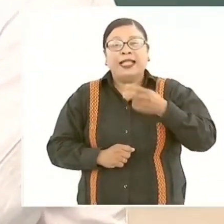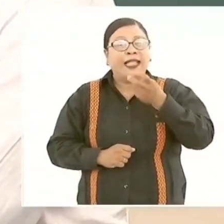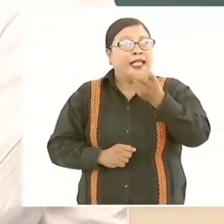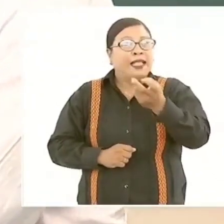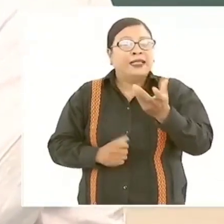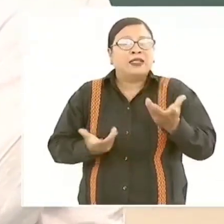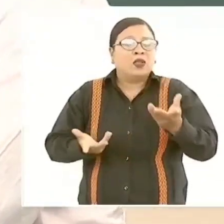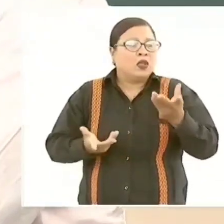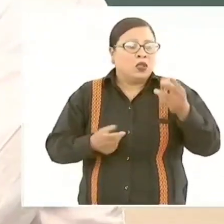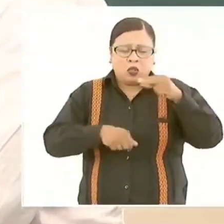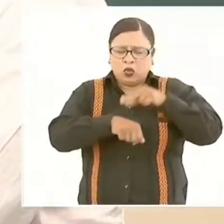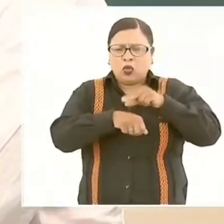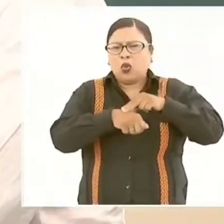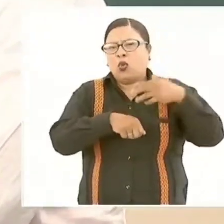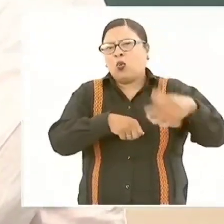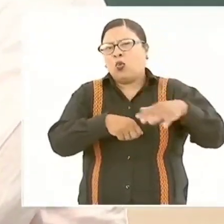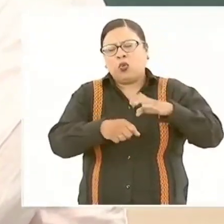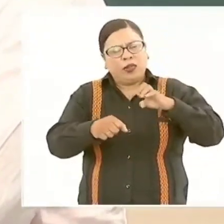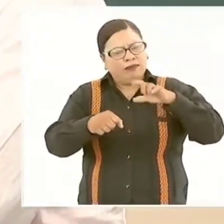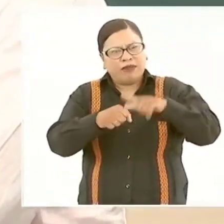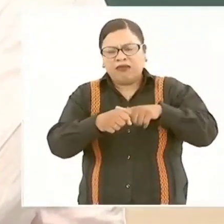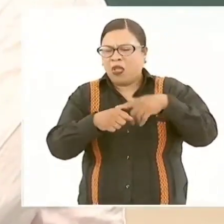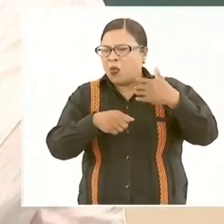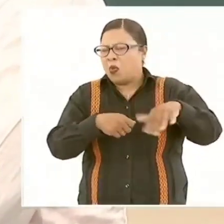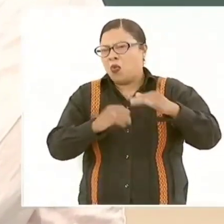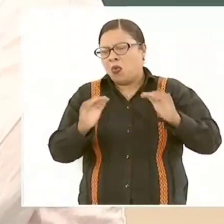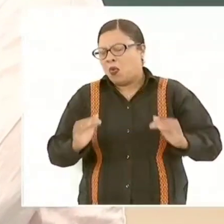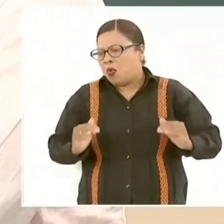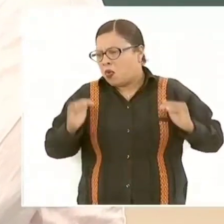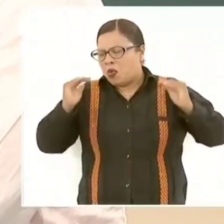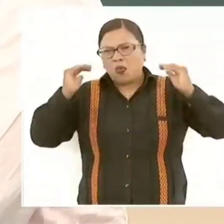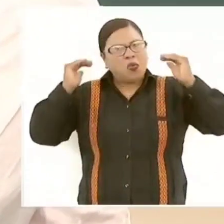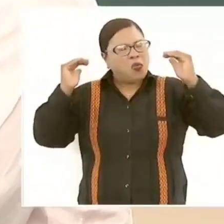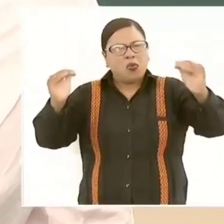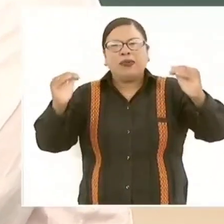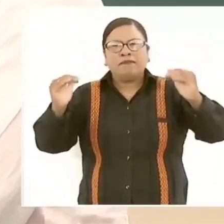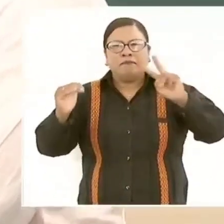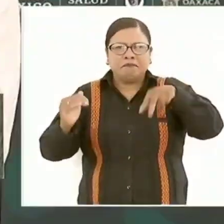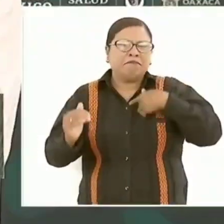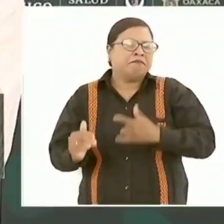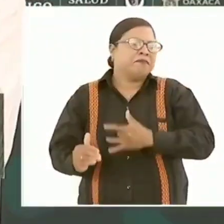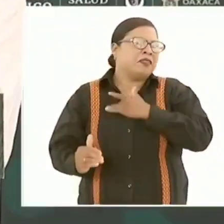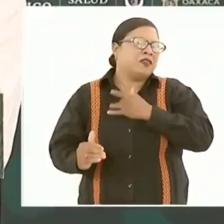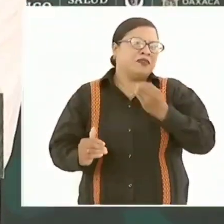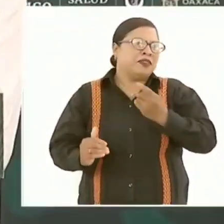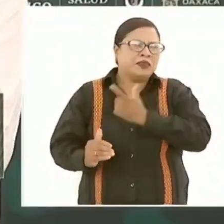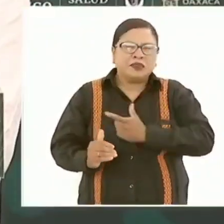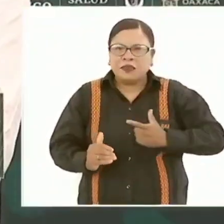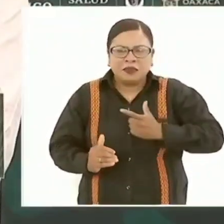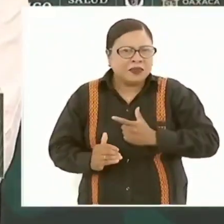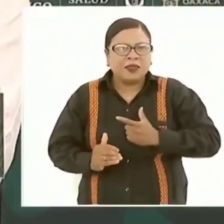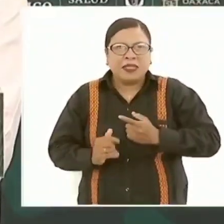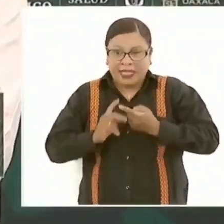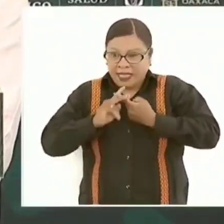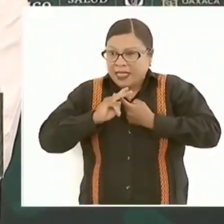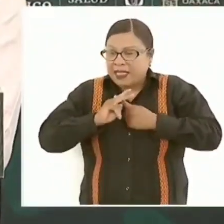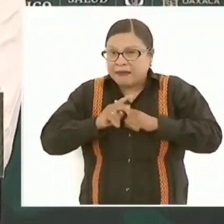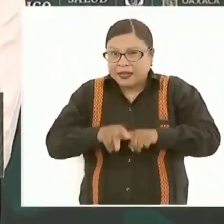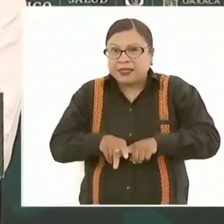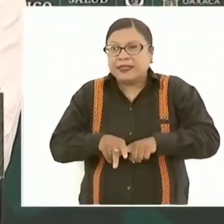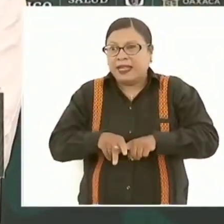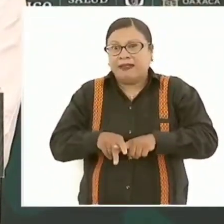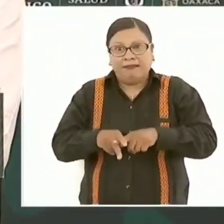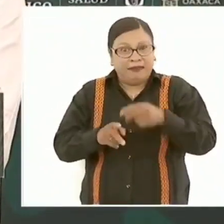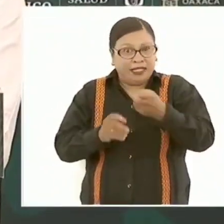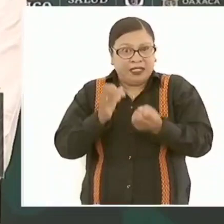un especialista de primera. Y me da gusto, pues, el iniciar este